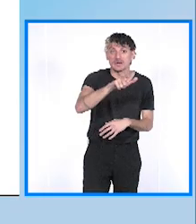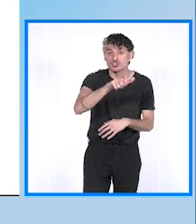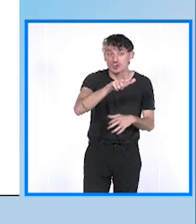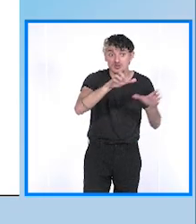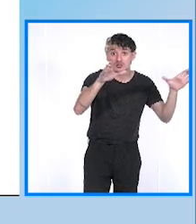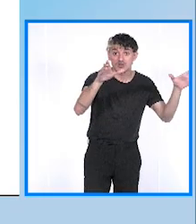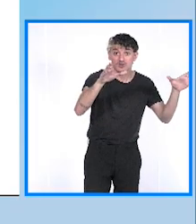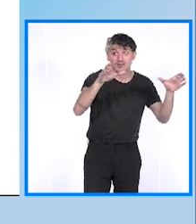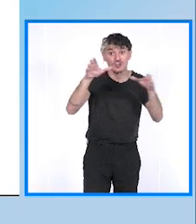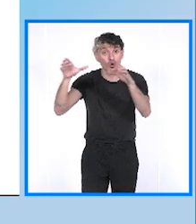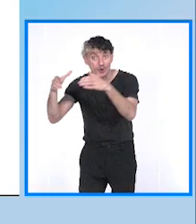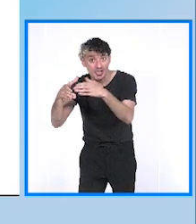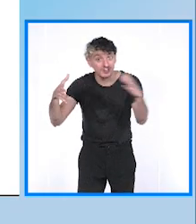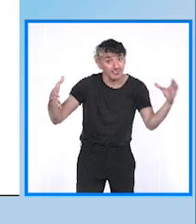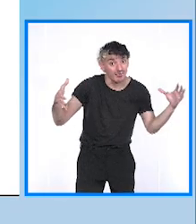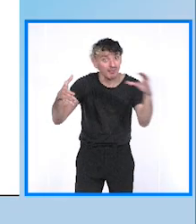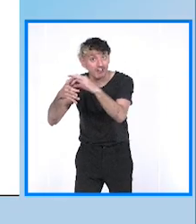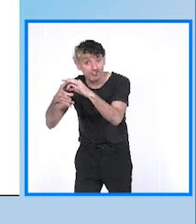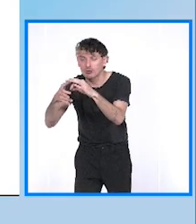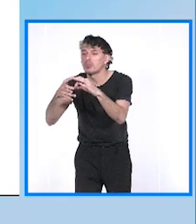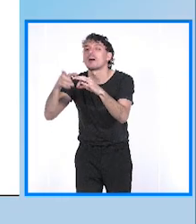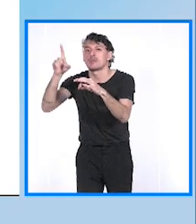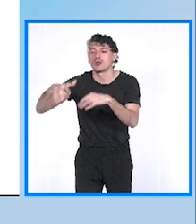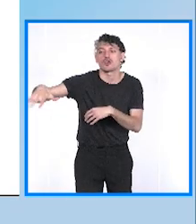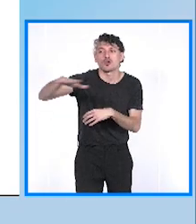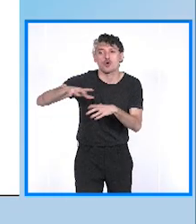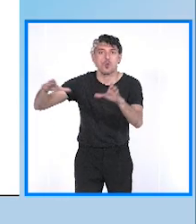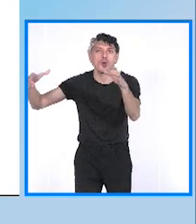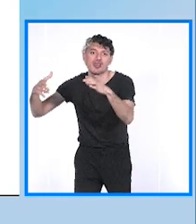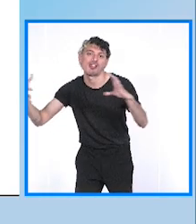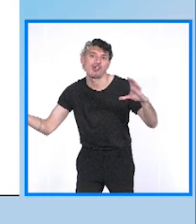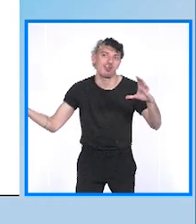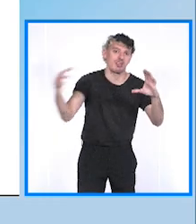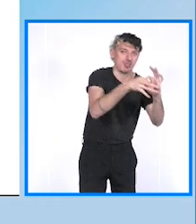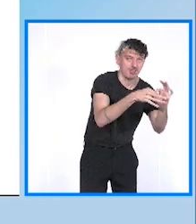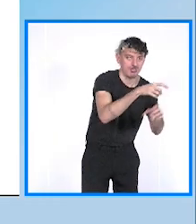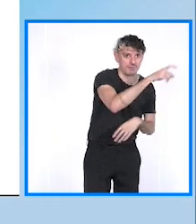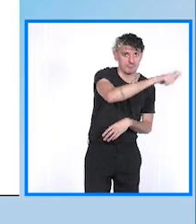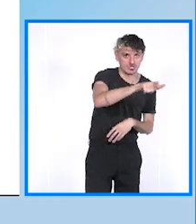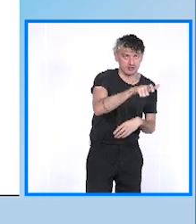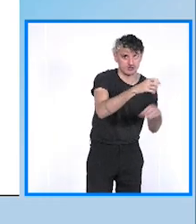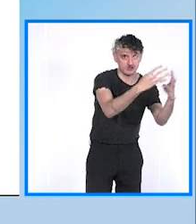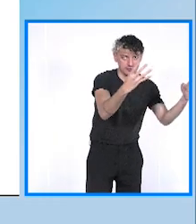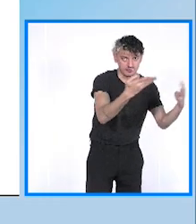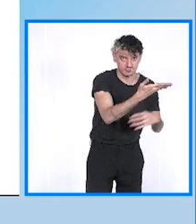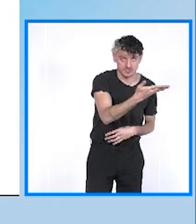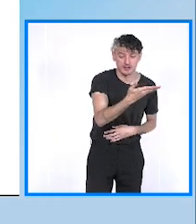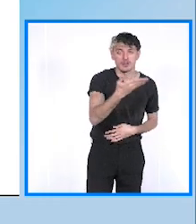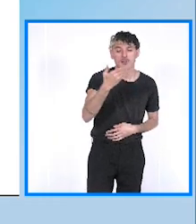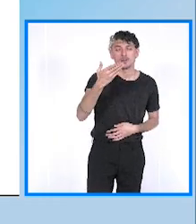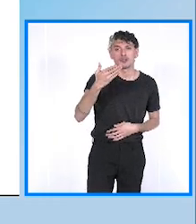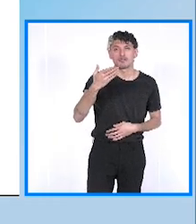con con las personas no y luego yendo un poquito más allá en un en un escenario ideal pues eh eh creemos que